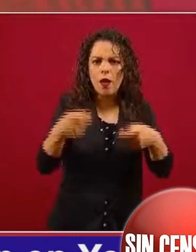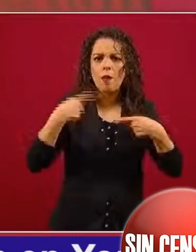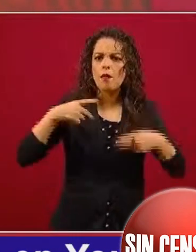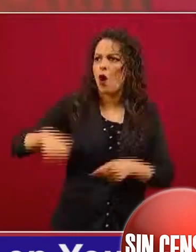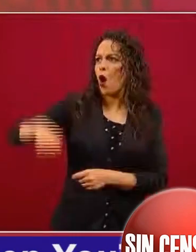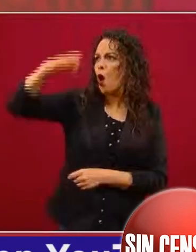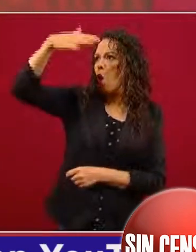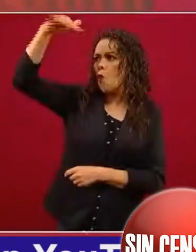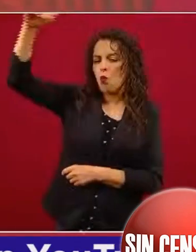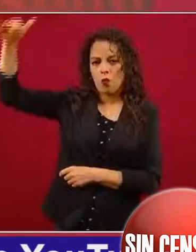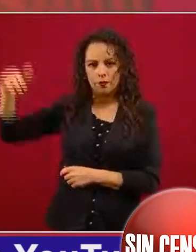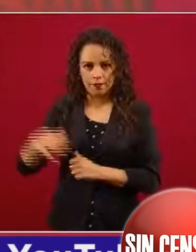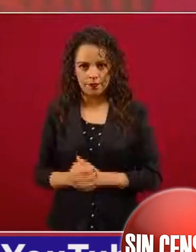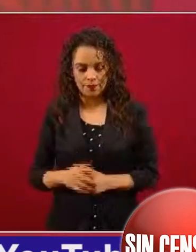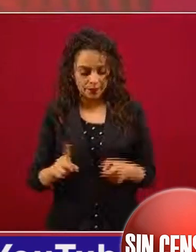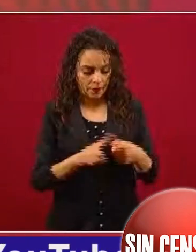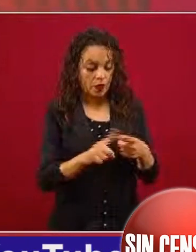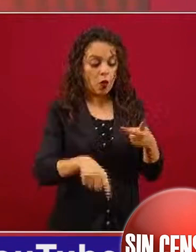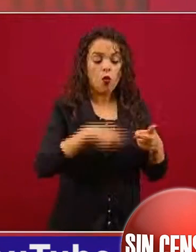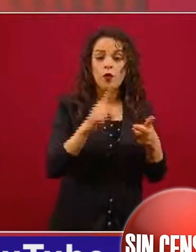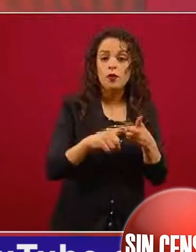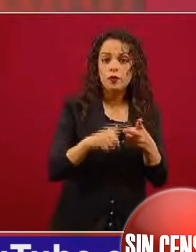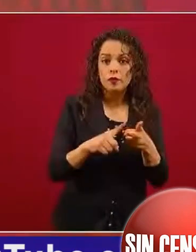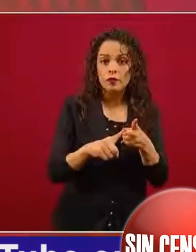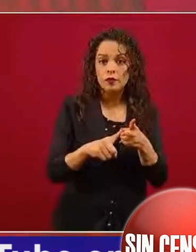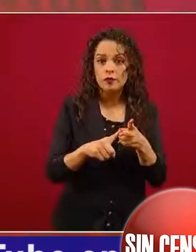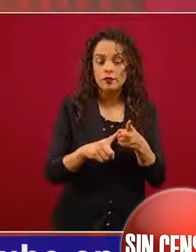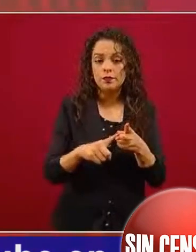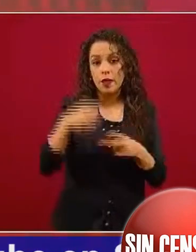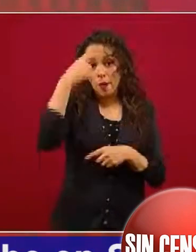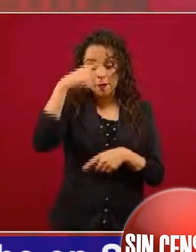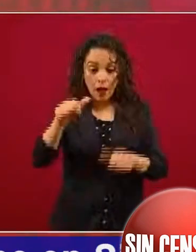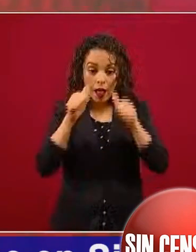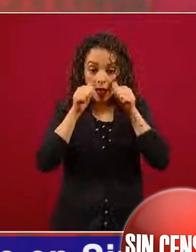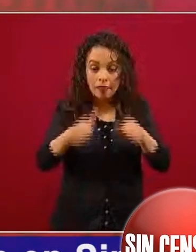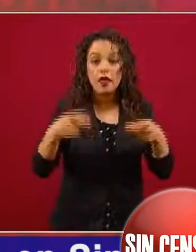instituto para atender a personas con discapacidad,